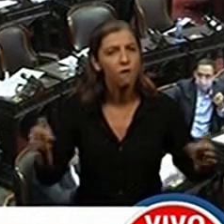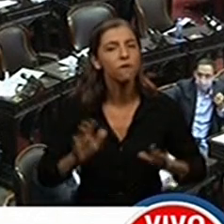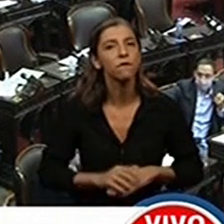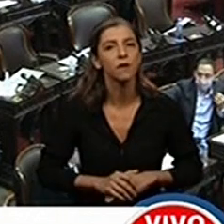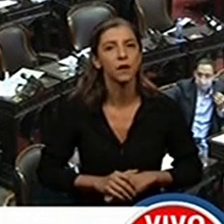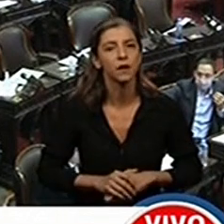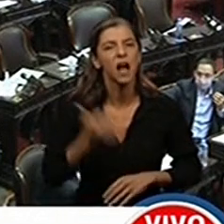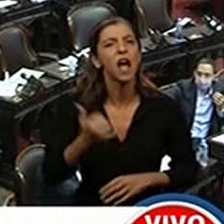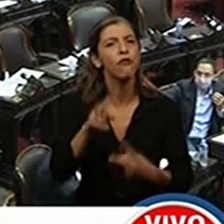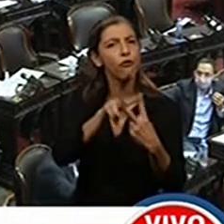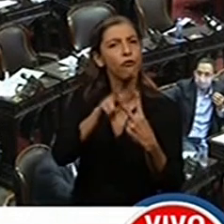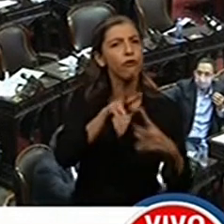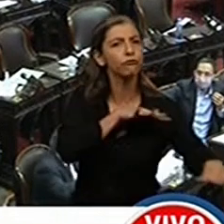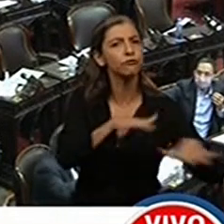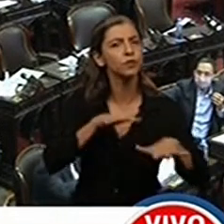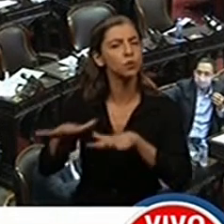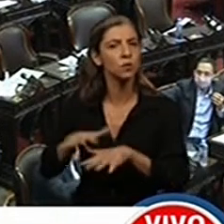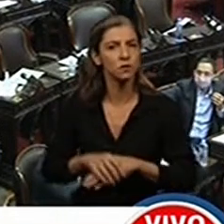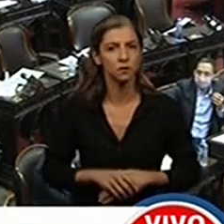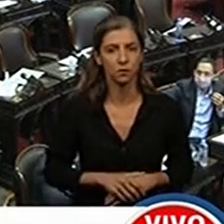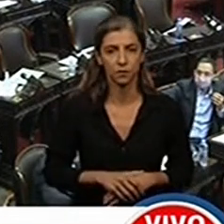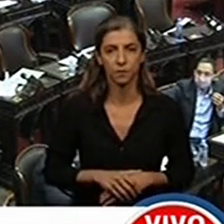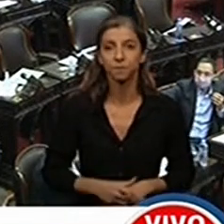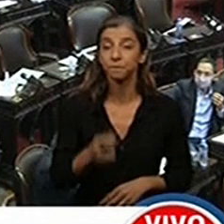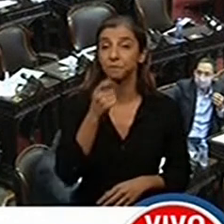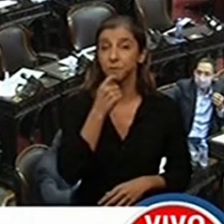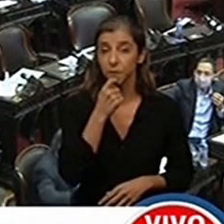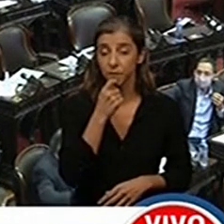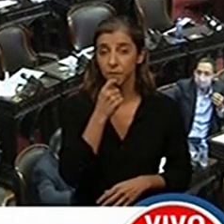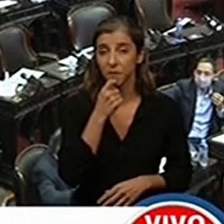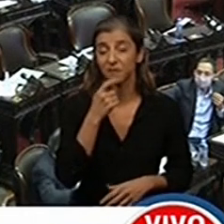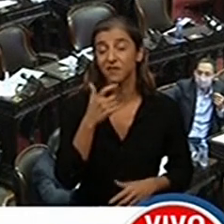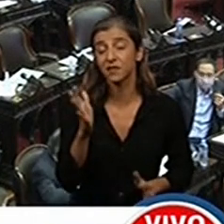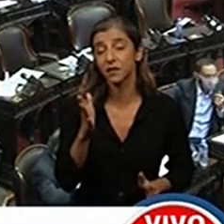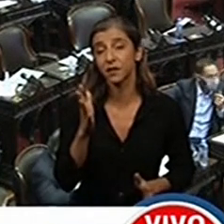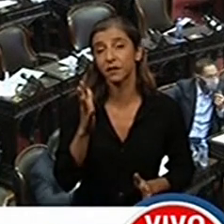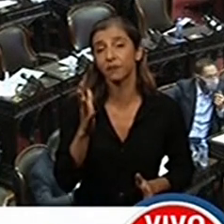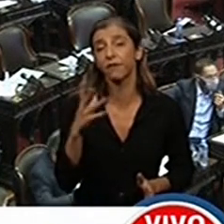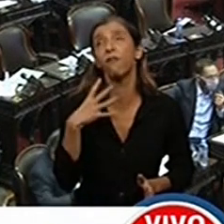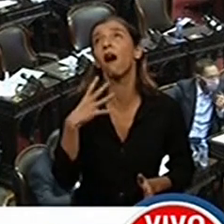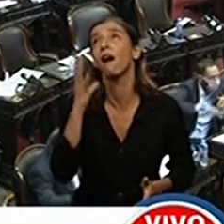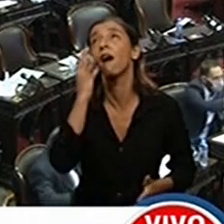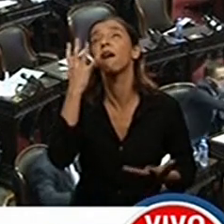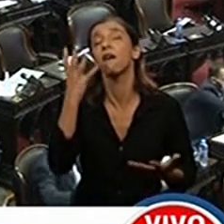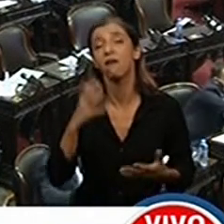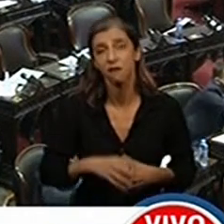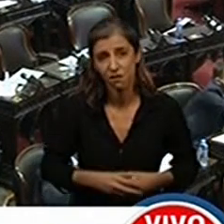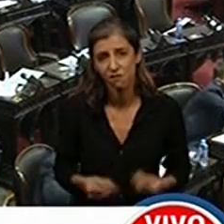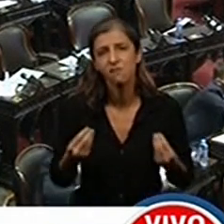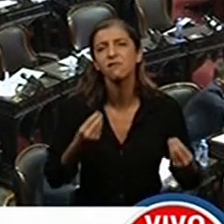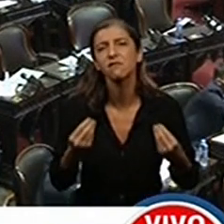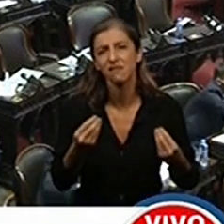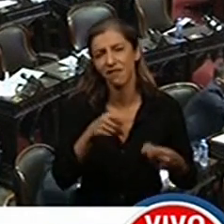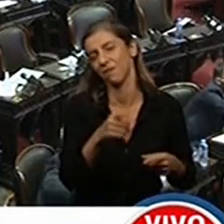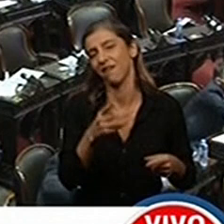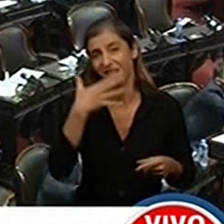dos situaciones. Si algo faltaba para demostrar que eso es una